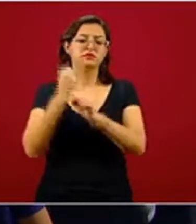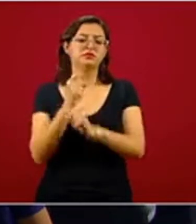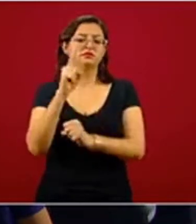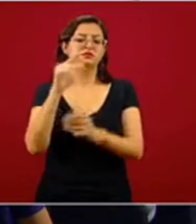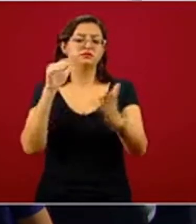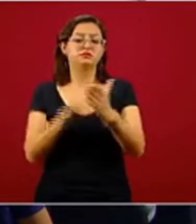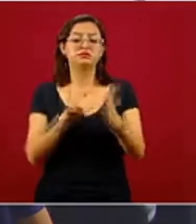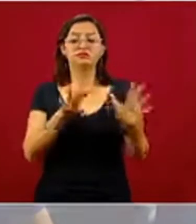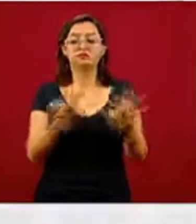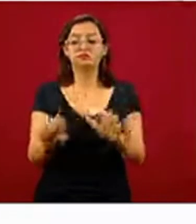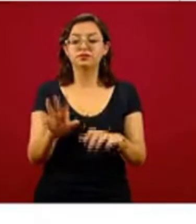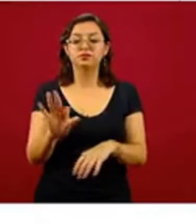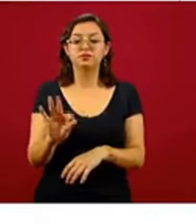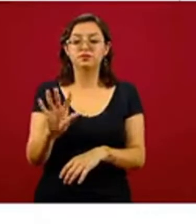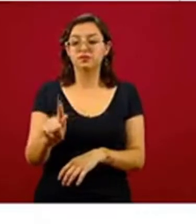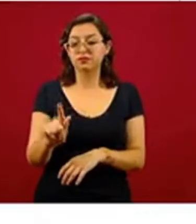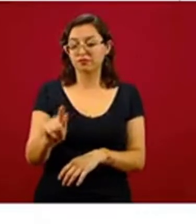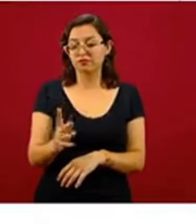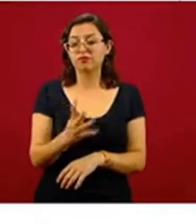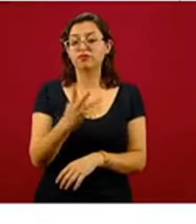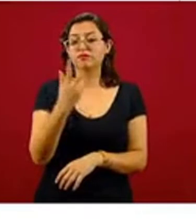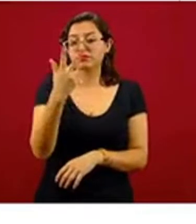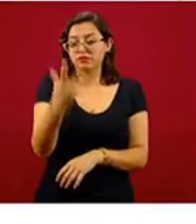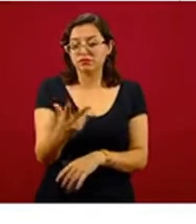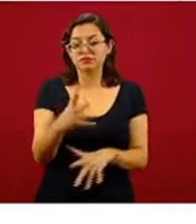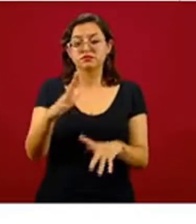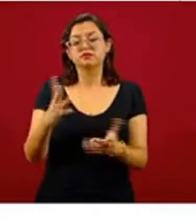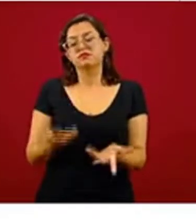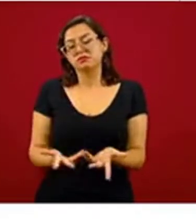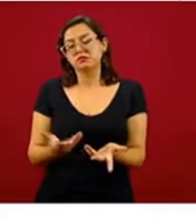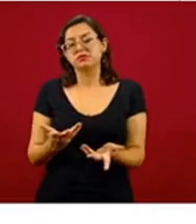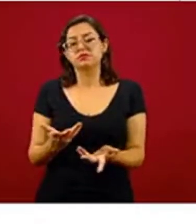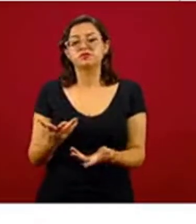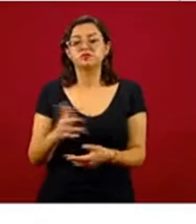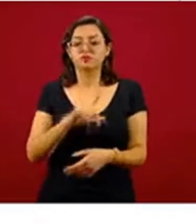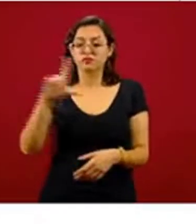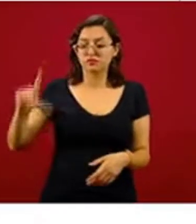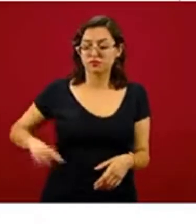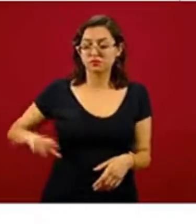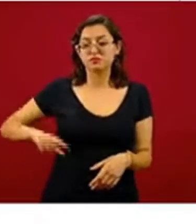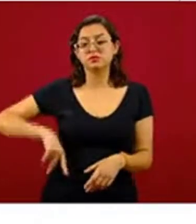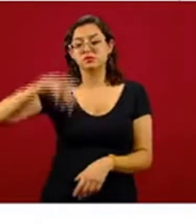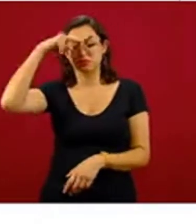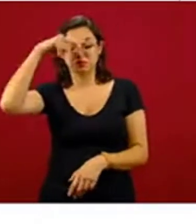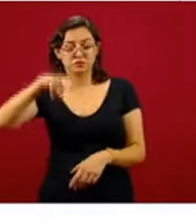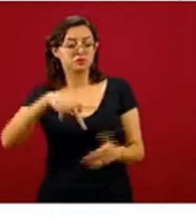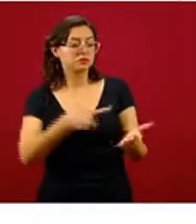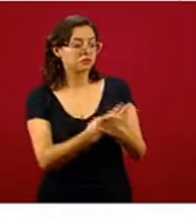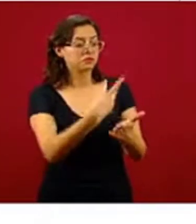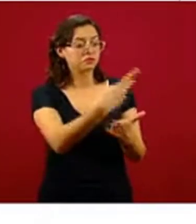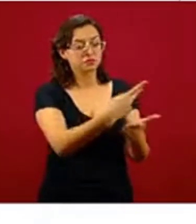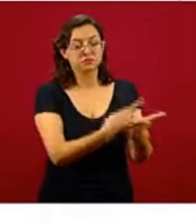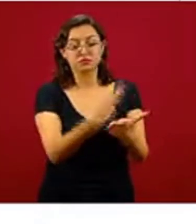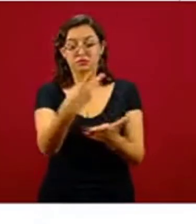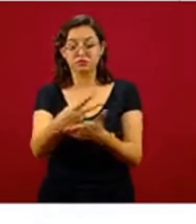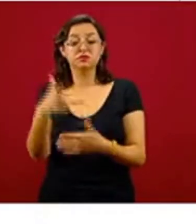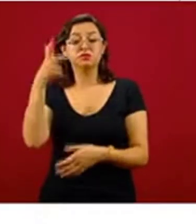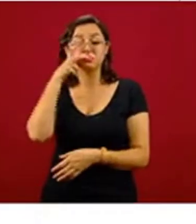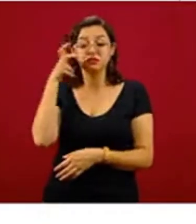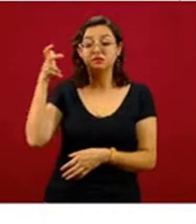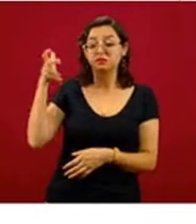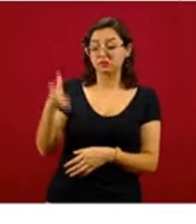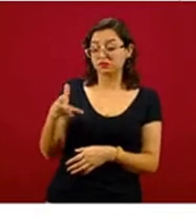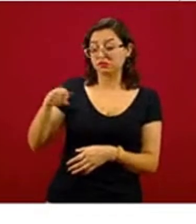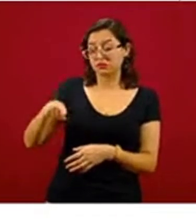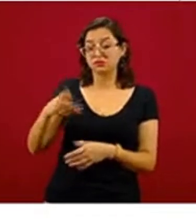1978, que se incorporó a otras condecoraciones que entrega el Estado mexicano. Esta. Se trata de una